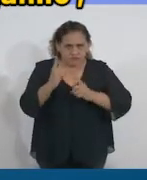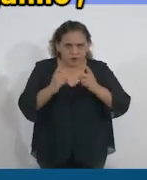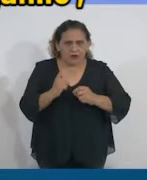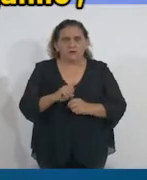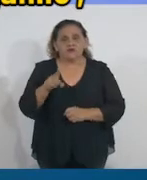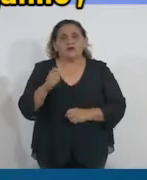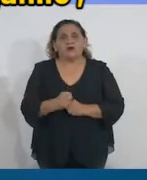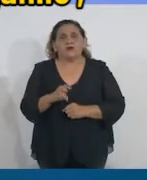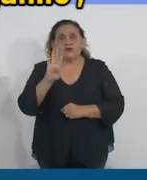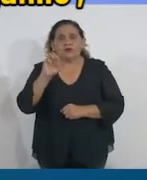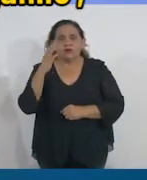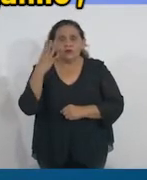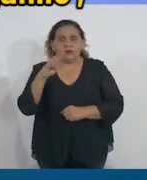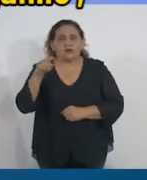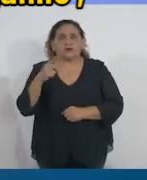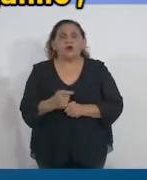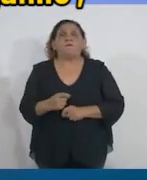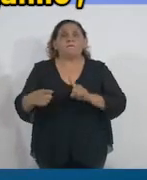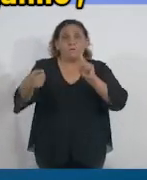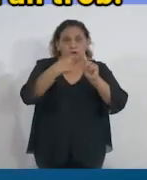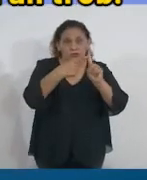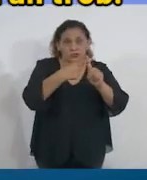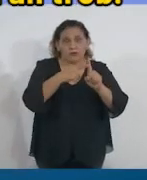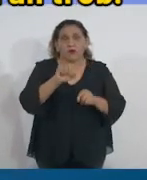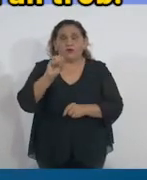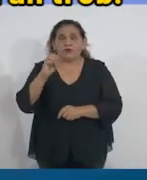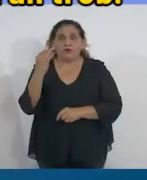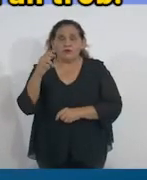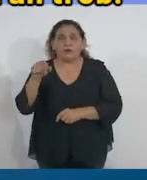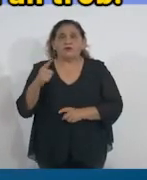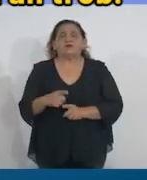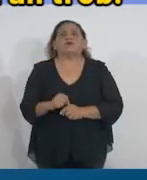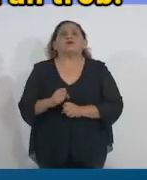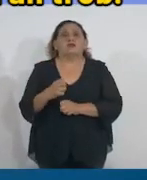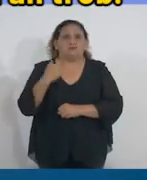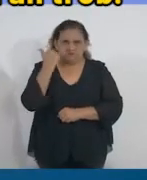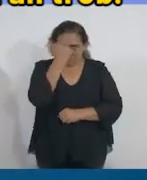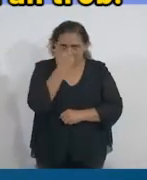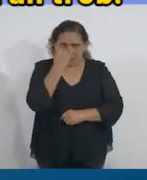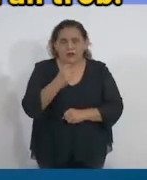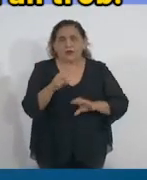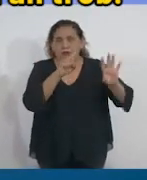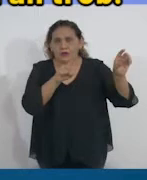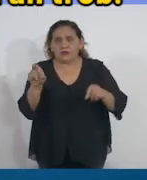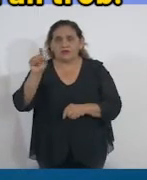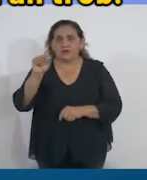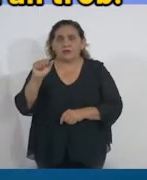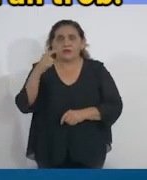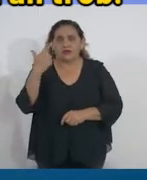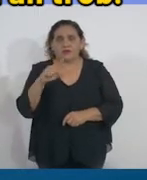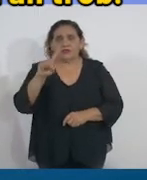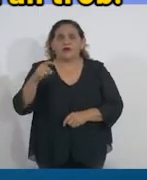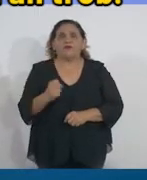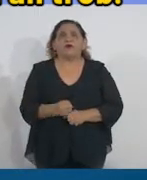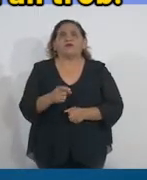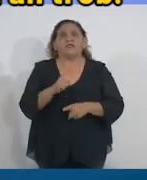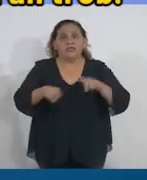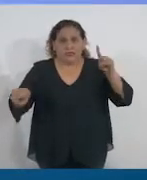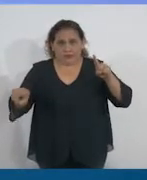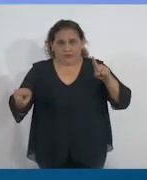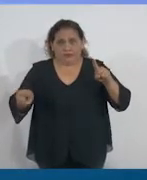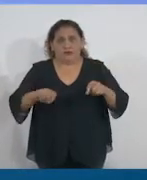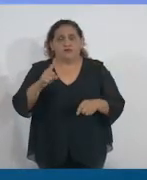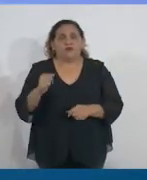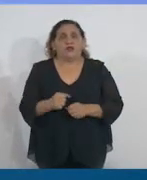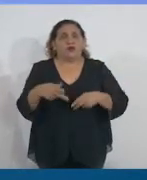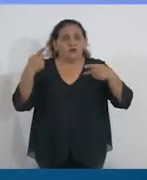cuales 54 casos han dado positivo, 69 continúan en estudio y 177 casos ya fueron descartados.